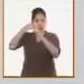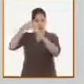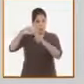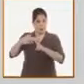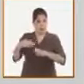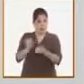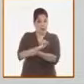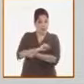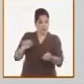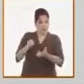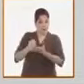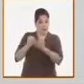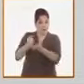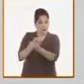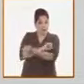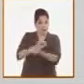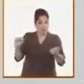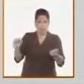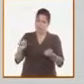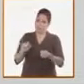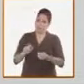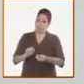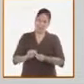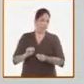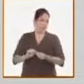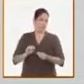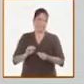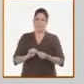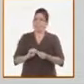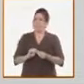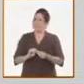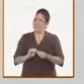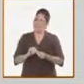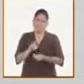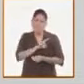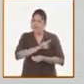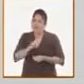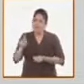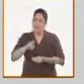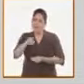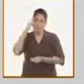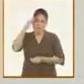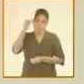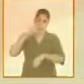desde un programa en las redes verdad Bueno pues yo tengo más material